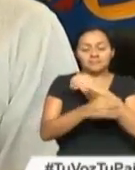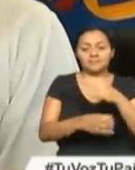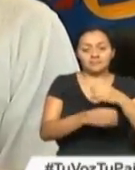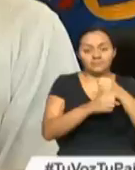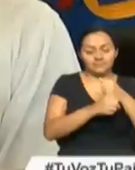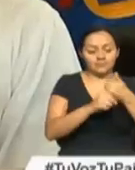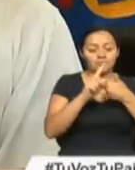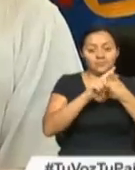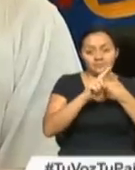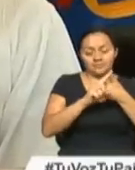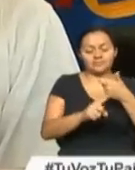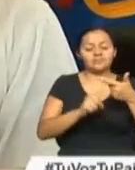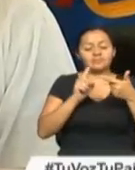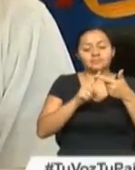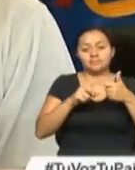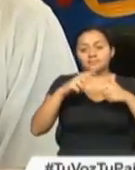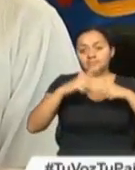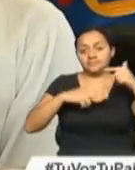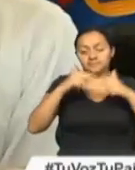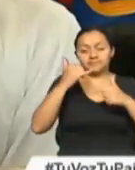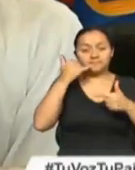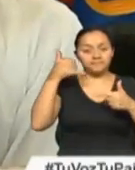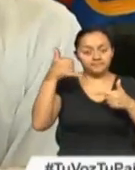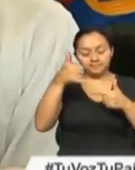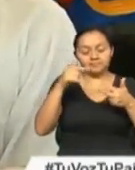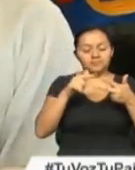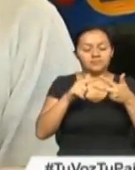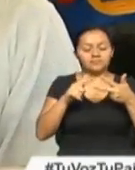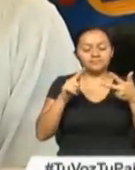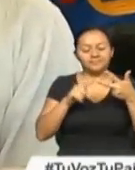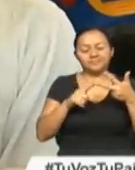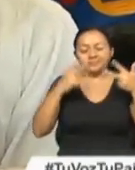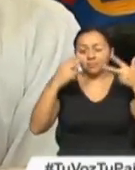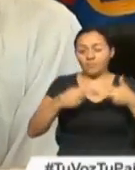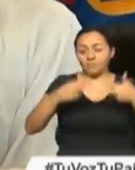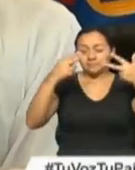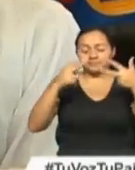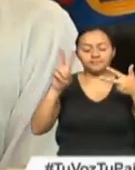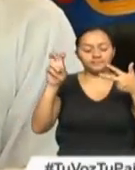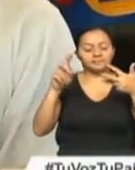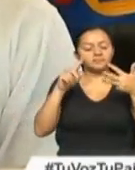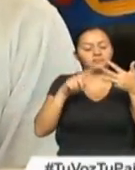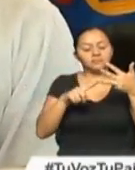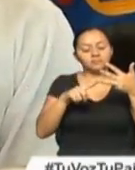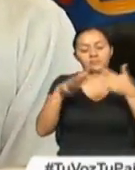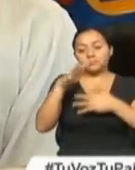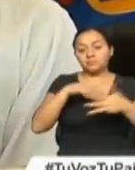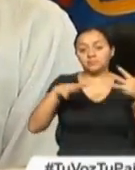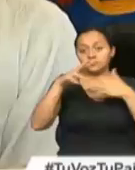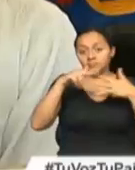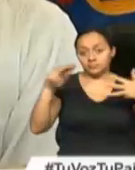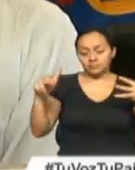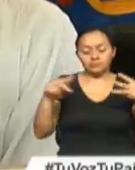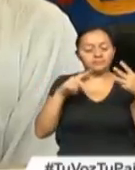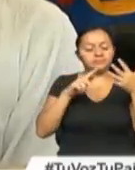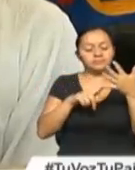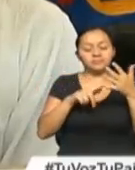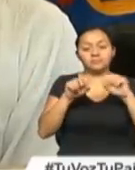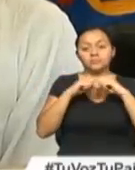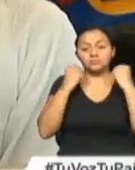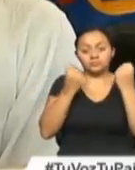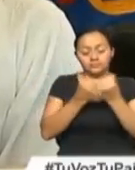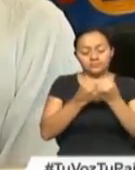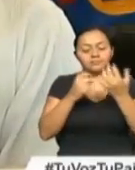y defensa, infraestructura y conectividad, asuntos fronterizos, asuntos ambientales, asuntos sociales